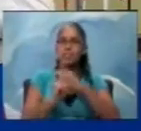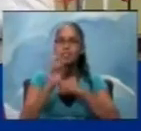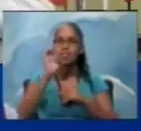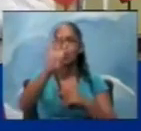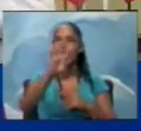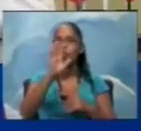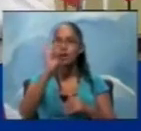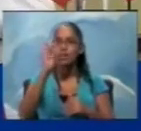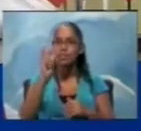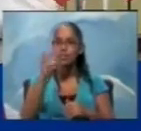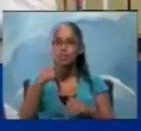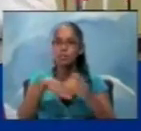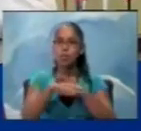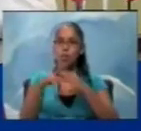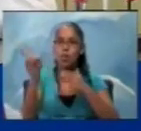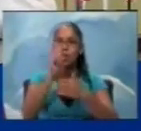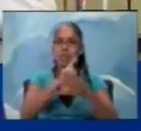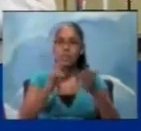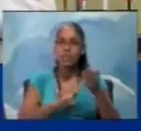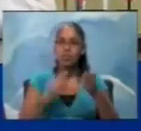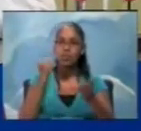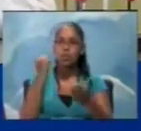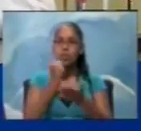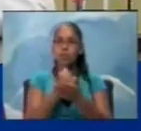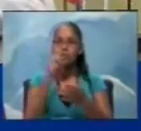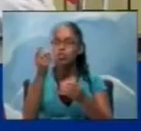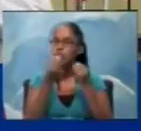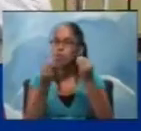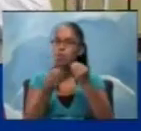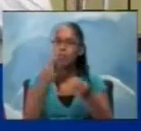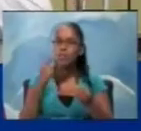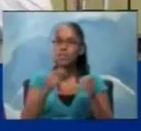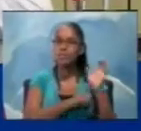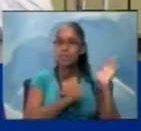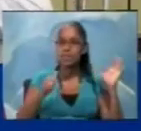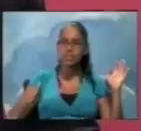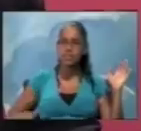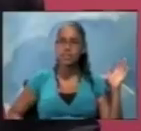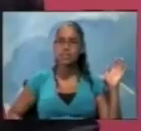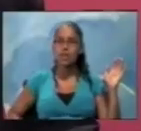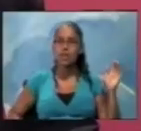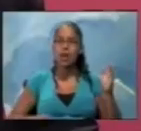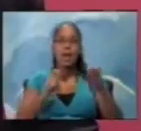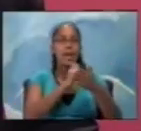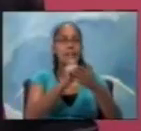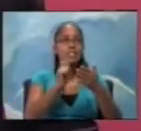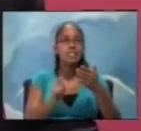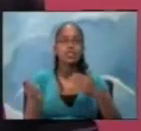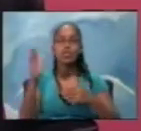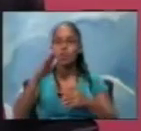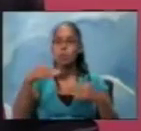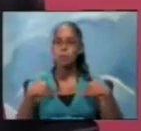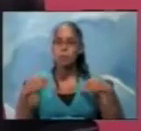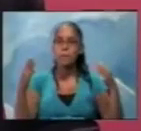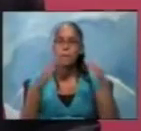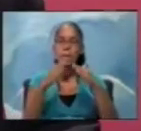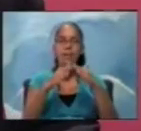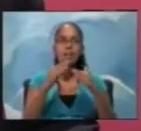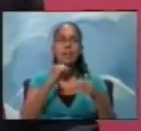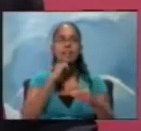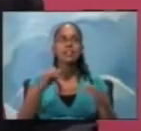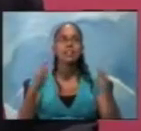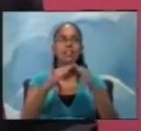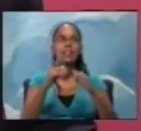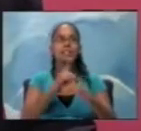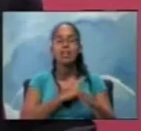46. Vamos leyendo, cielito, vamos leyendo. ¿Cómo les decía el Señor? Escrito está, mi casa es casa de